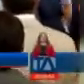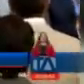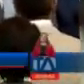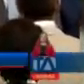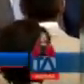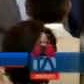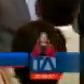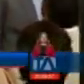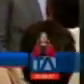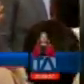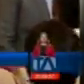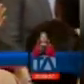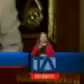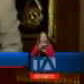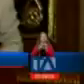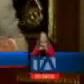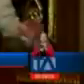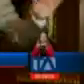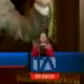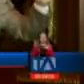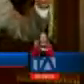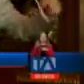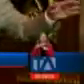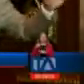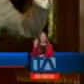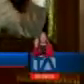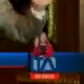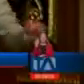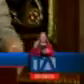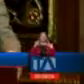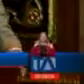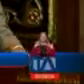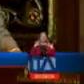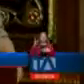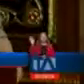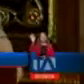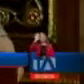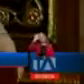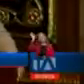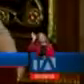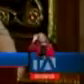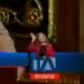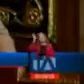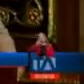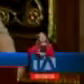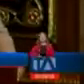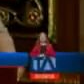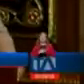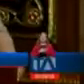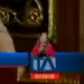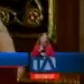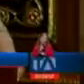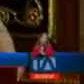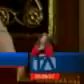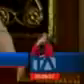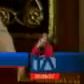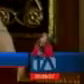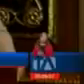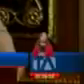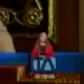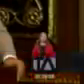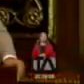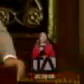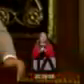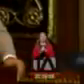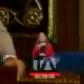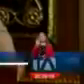Casi 20 minutos de intervención, el ahora exalcalde de Guayaquil se despidió asegurando que cumplió con su deber. Son